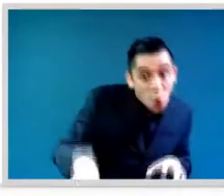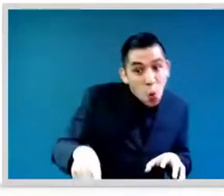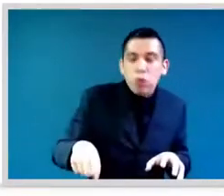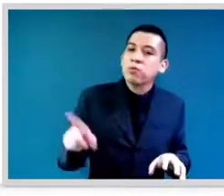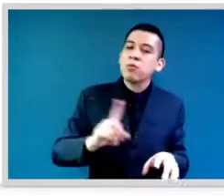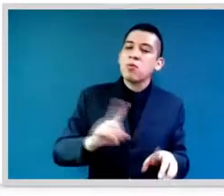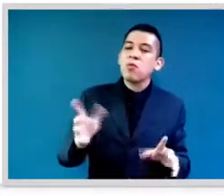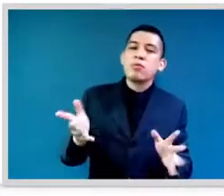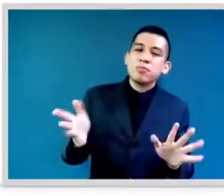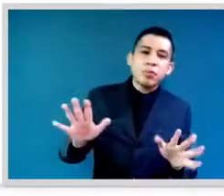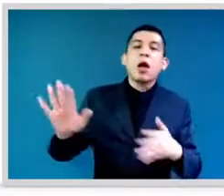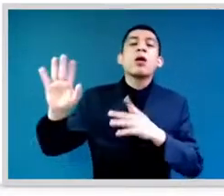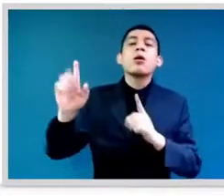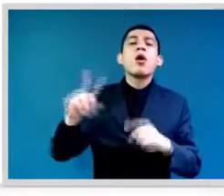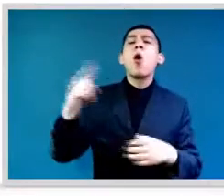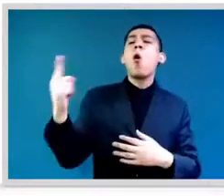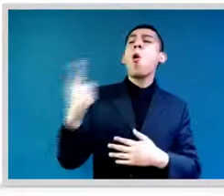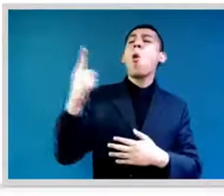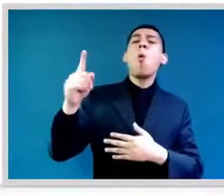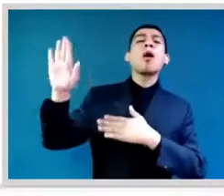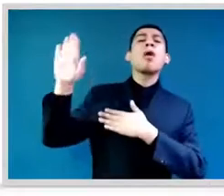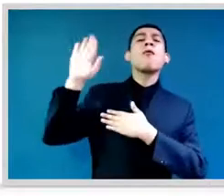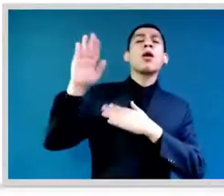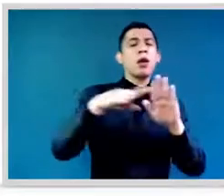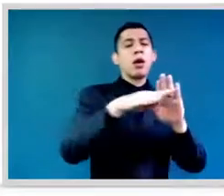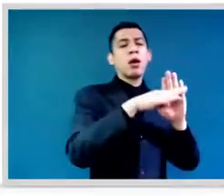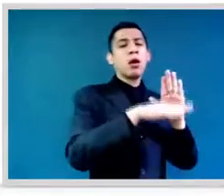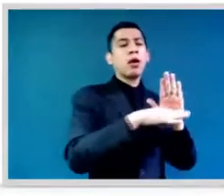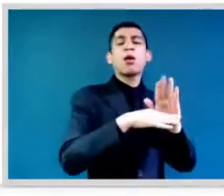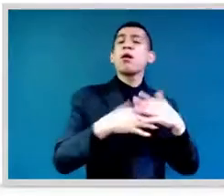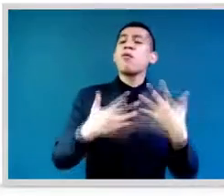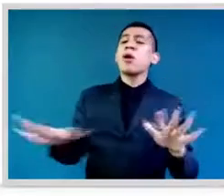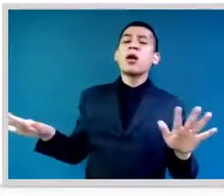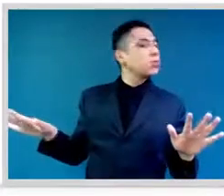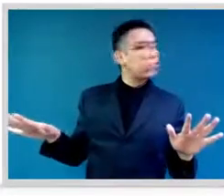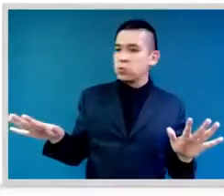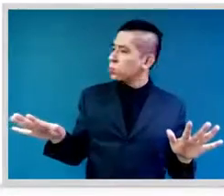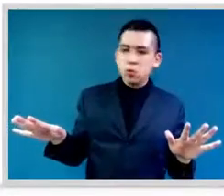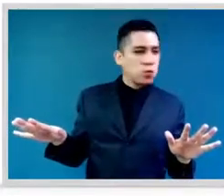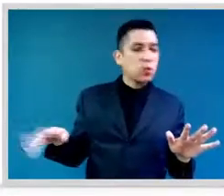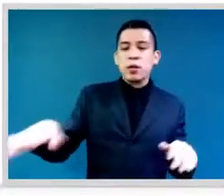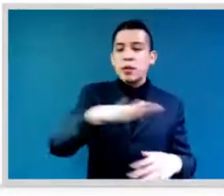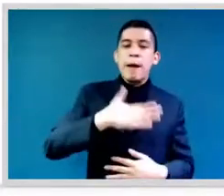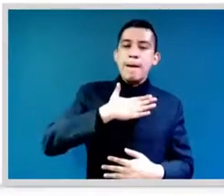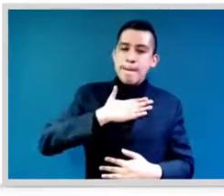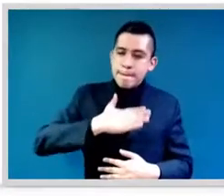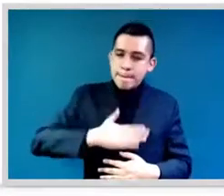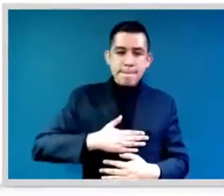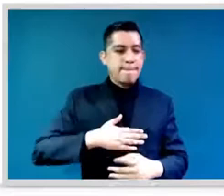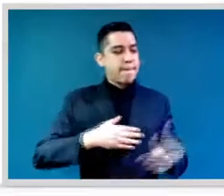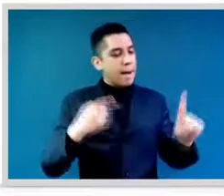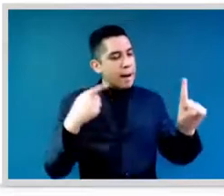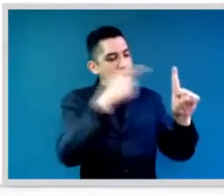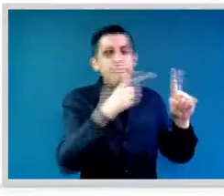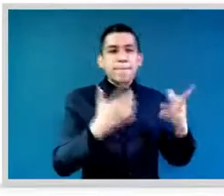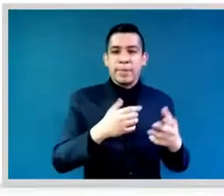y hojas de ruta, sino con la proposición de acciones concretas. Aquí ya se